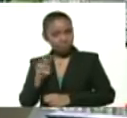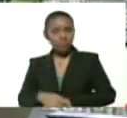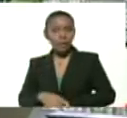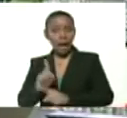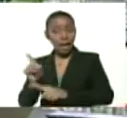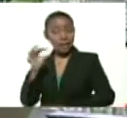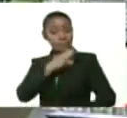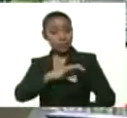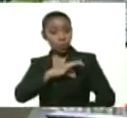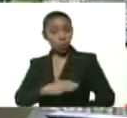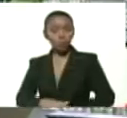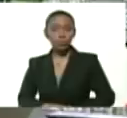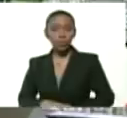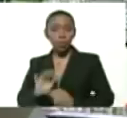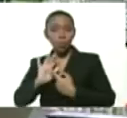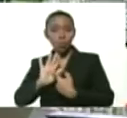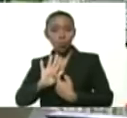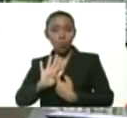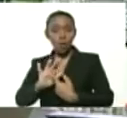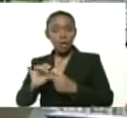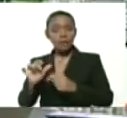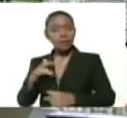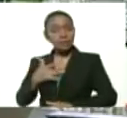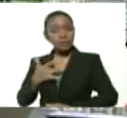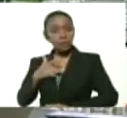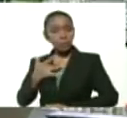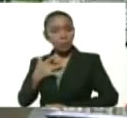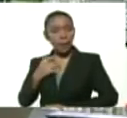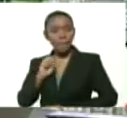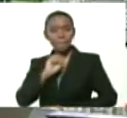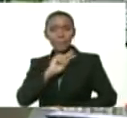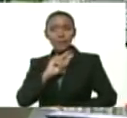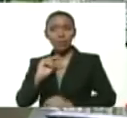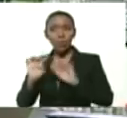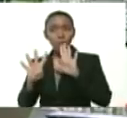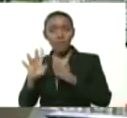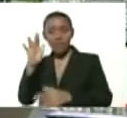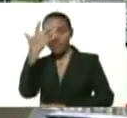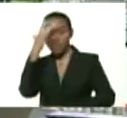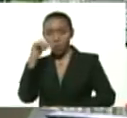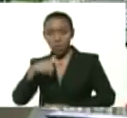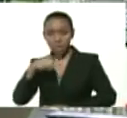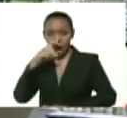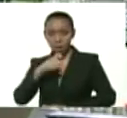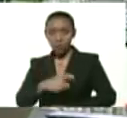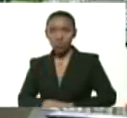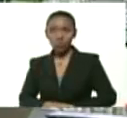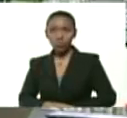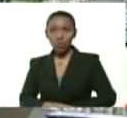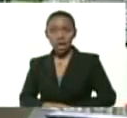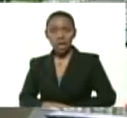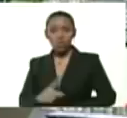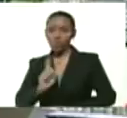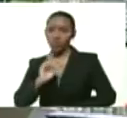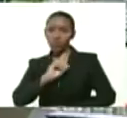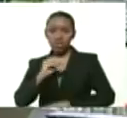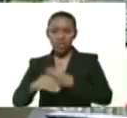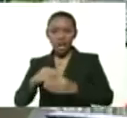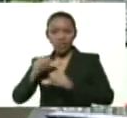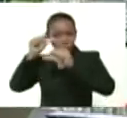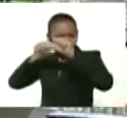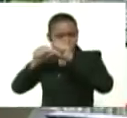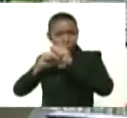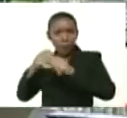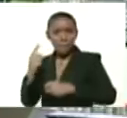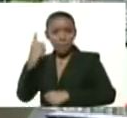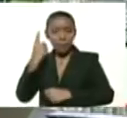señor presentó síntomas desde el 29 de febrero de este año. Aún no se había hecho el diagnóstico del primer caso,